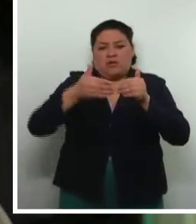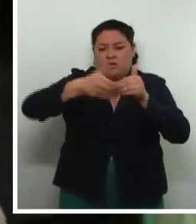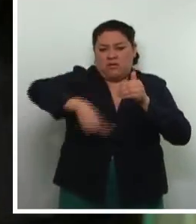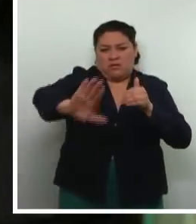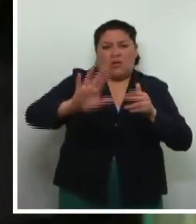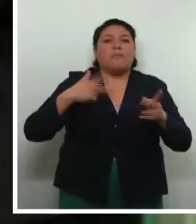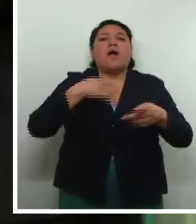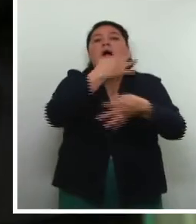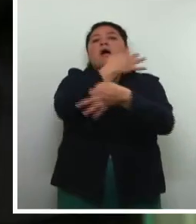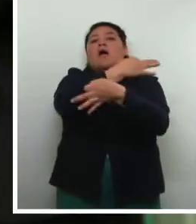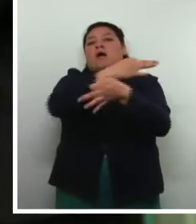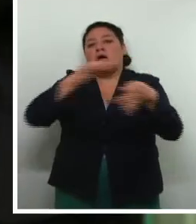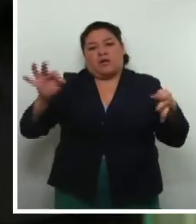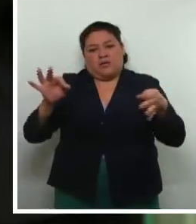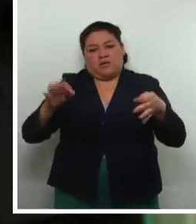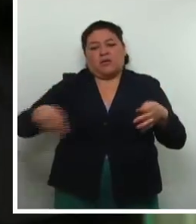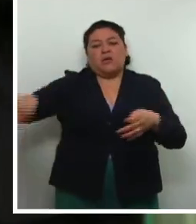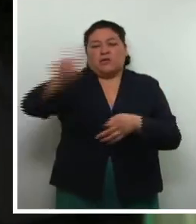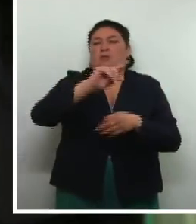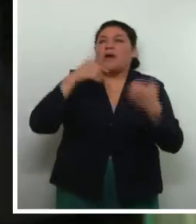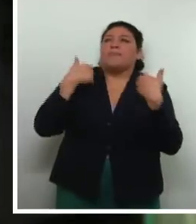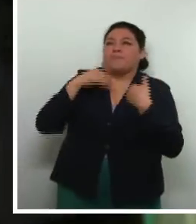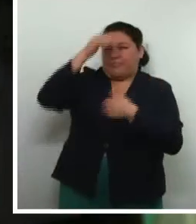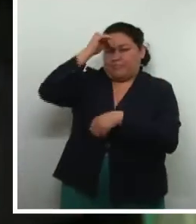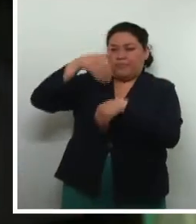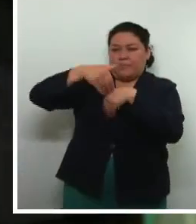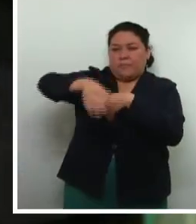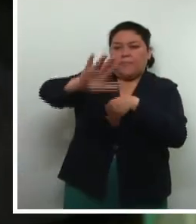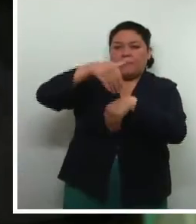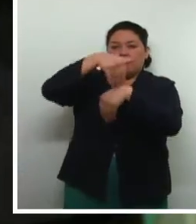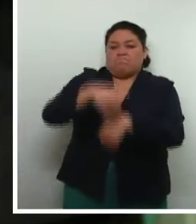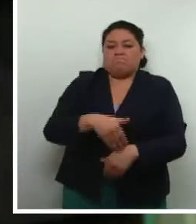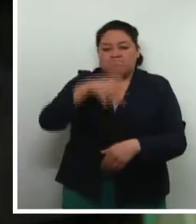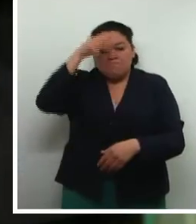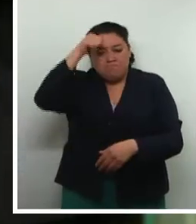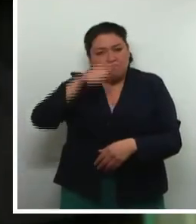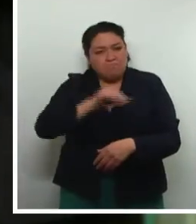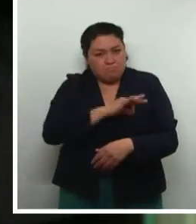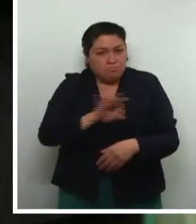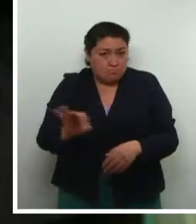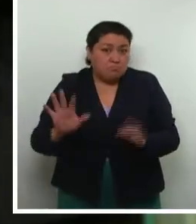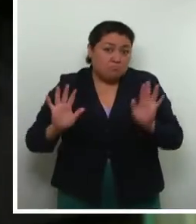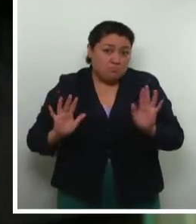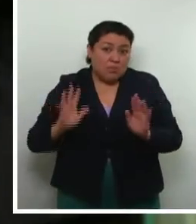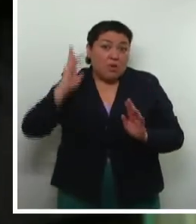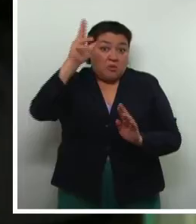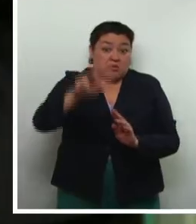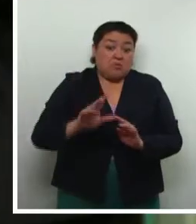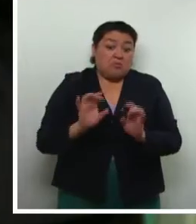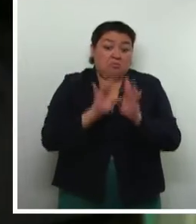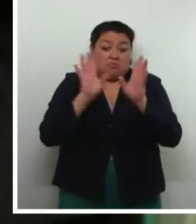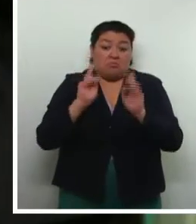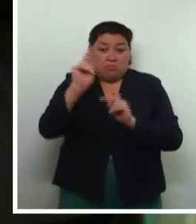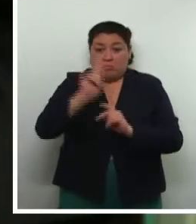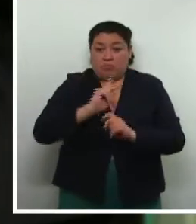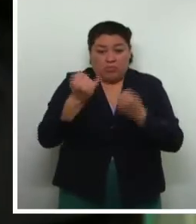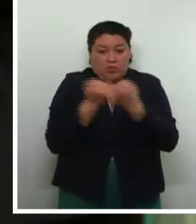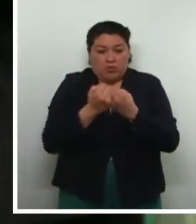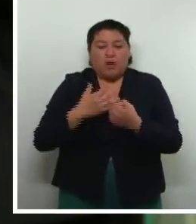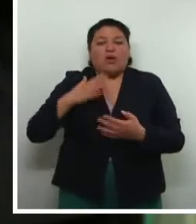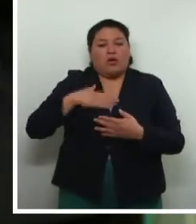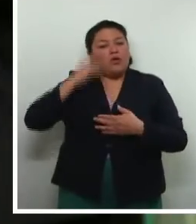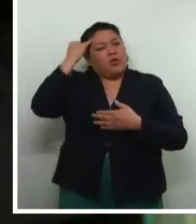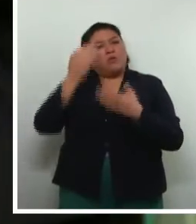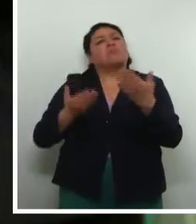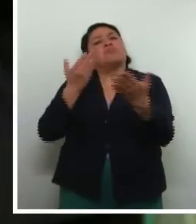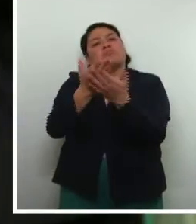Pleno y que podamos atenernos para las futuras situaciones. Entonces, mi propuesta